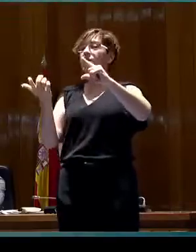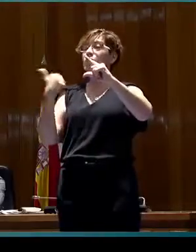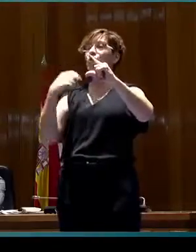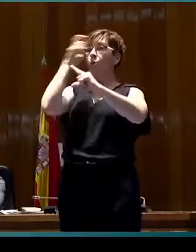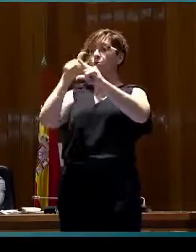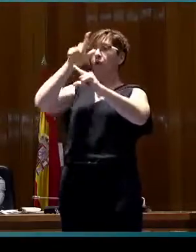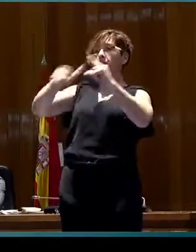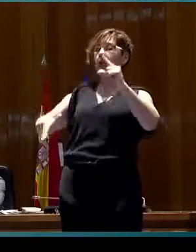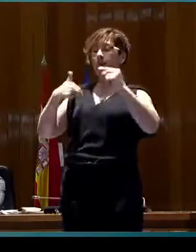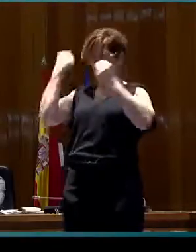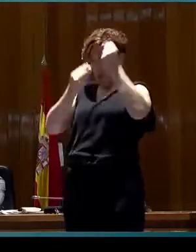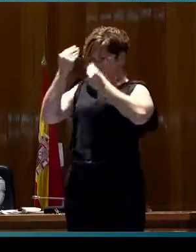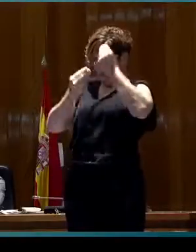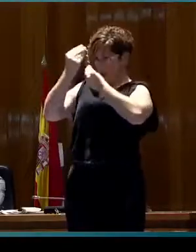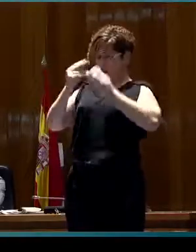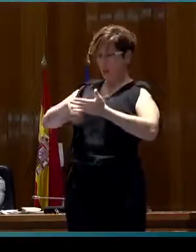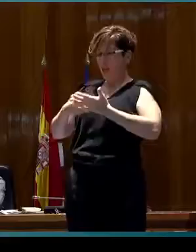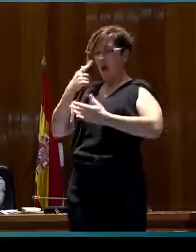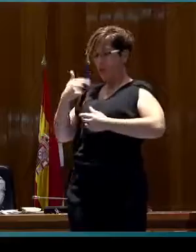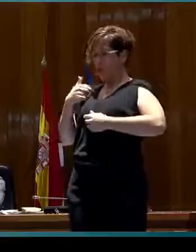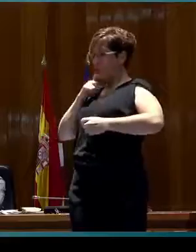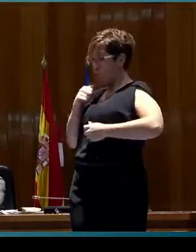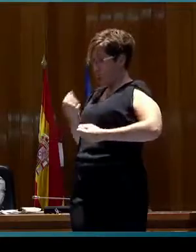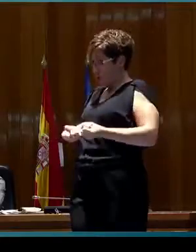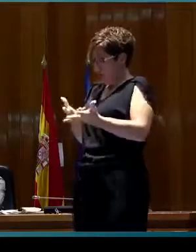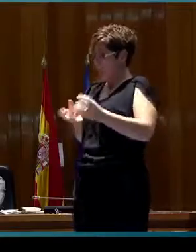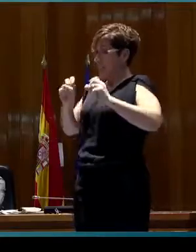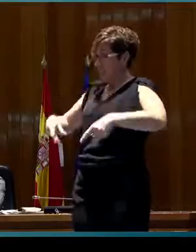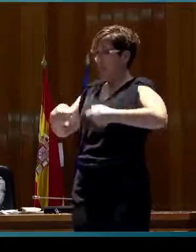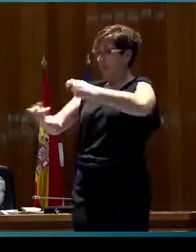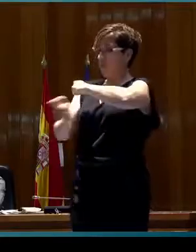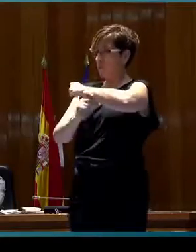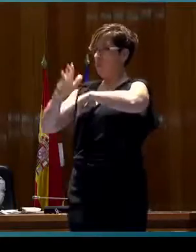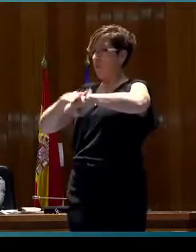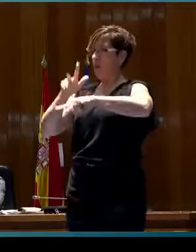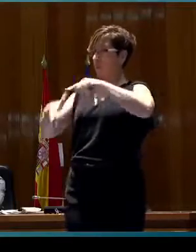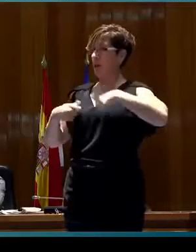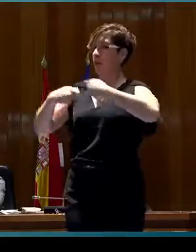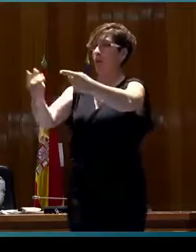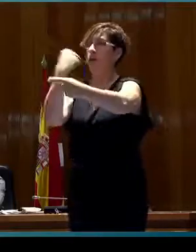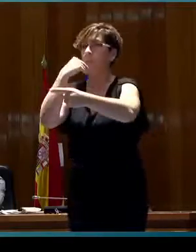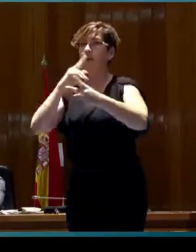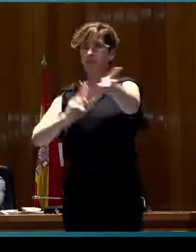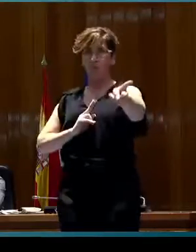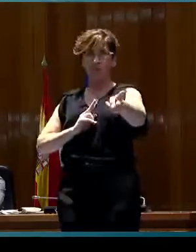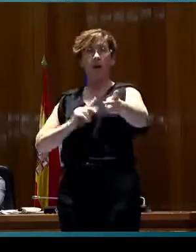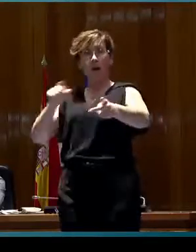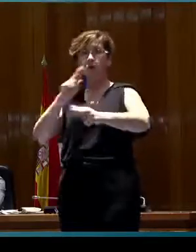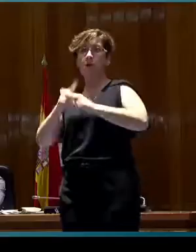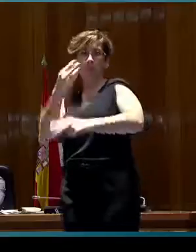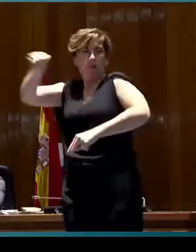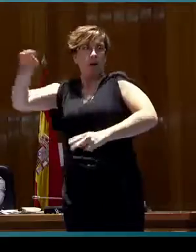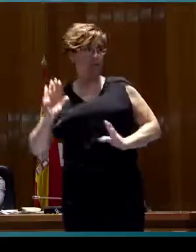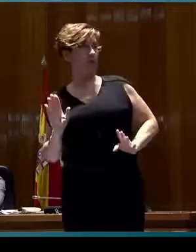recursos para no dar esa información que estaría distorsionando la respuesta. Bueno, cuestiones de ese tipo